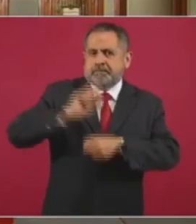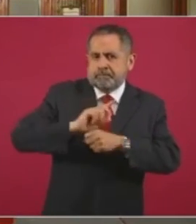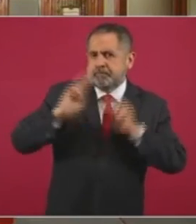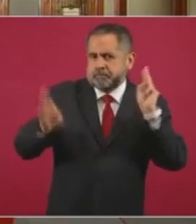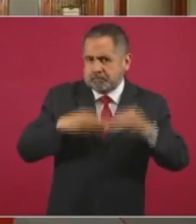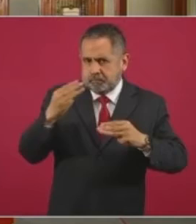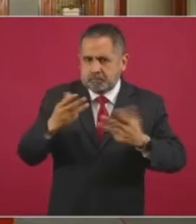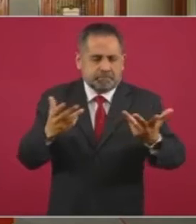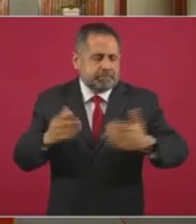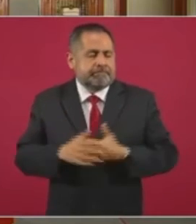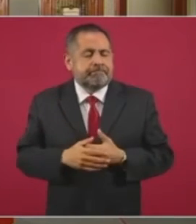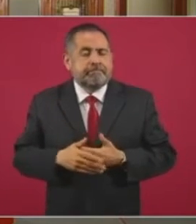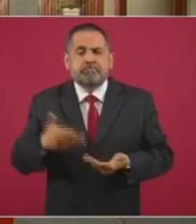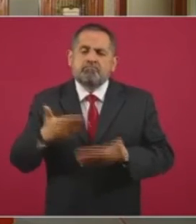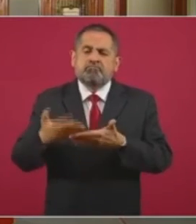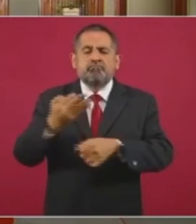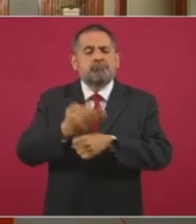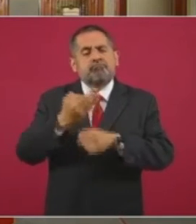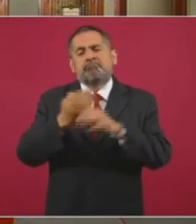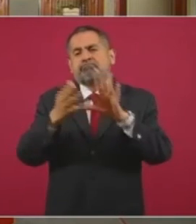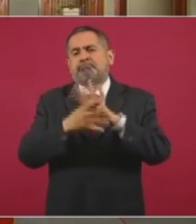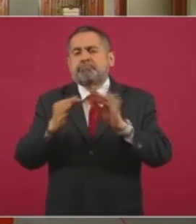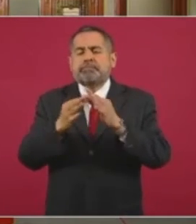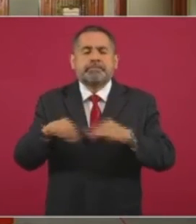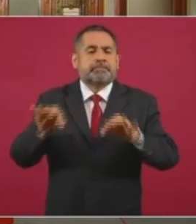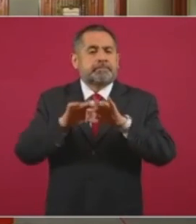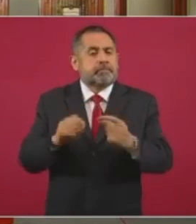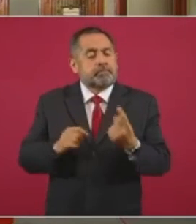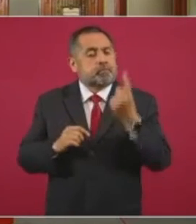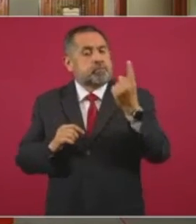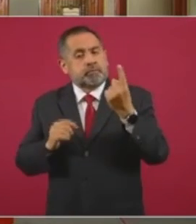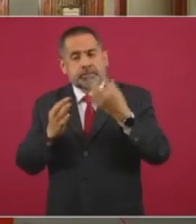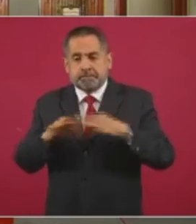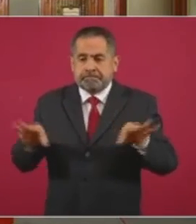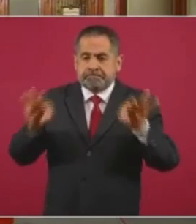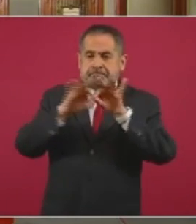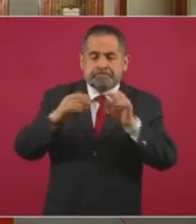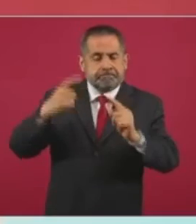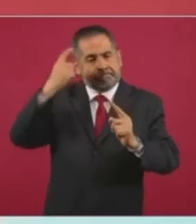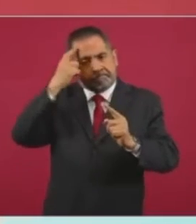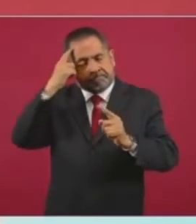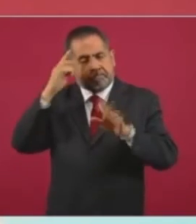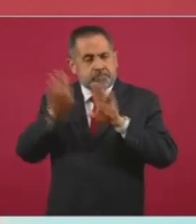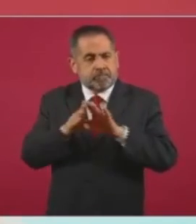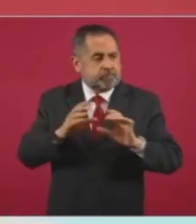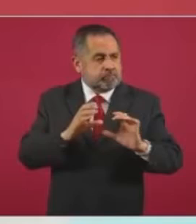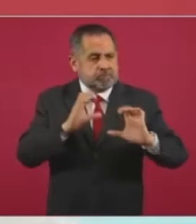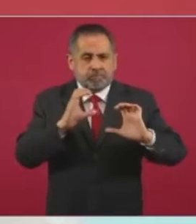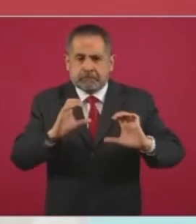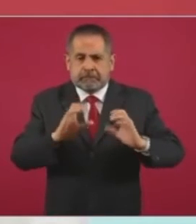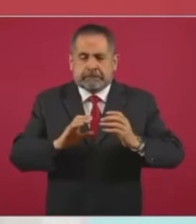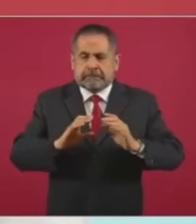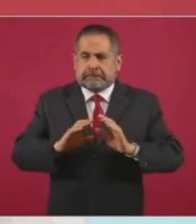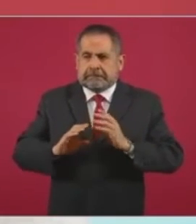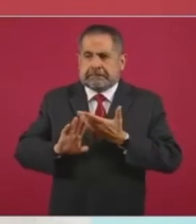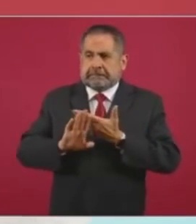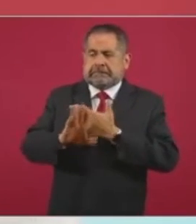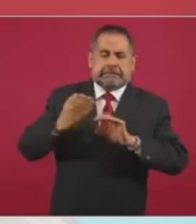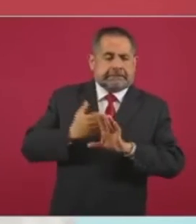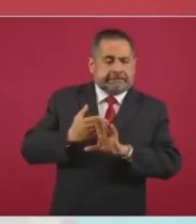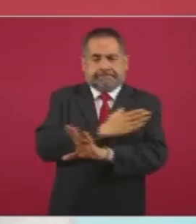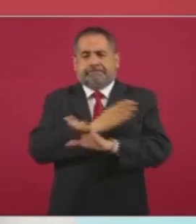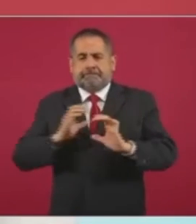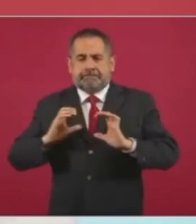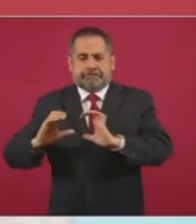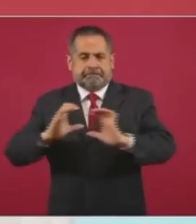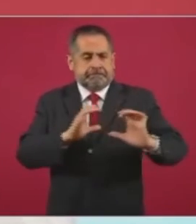de la Torre, nos interesa mucho destacar, uno, la importancia de la prevención y todos estos elementos de una visión integral.